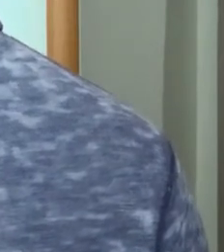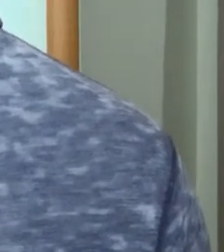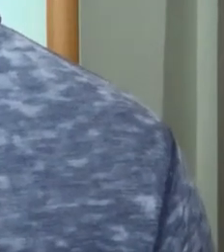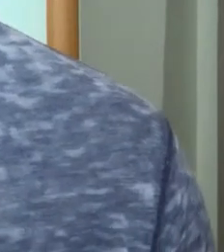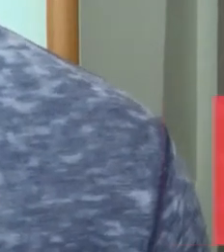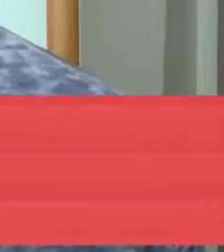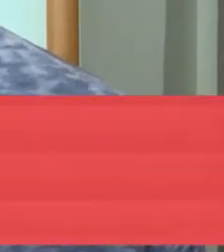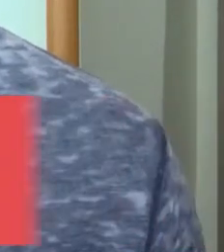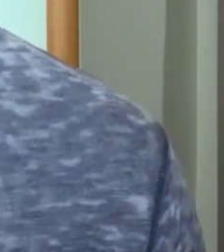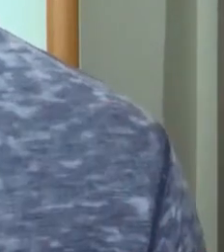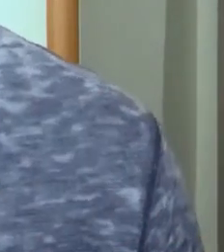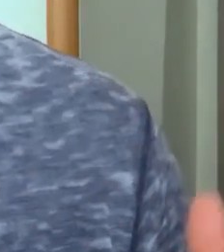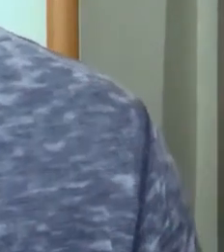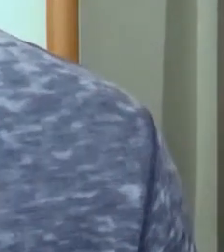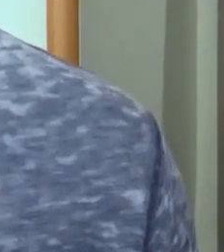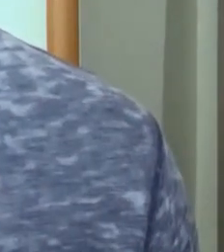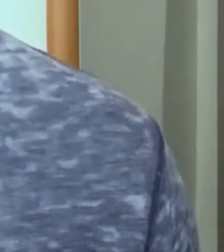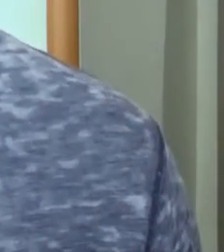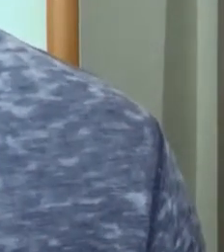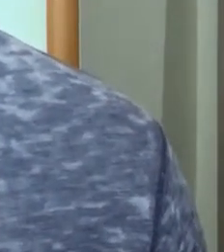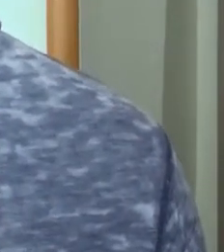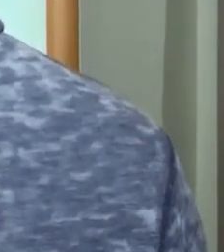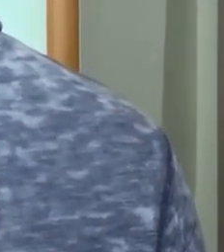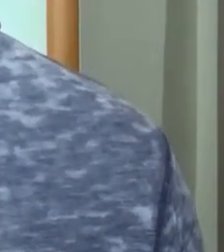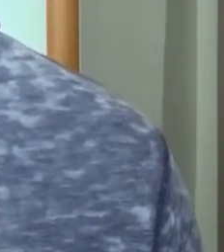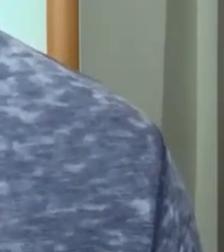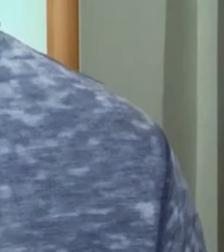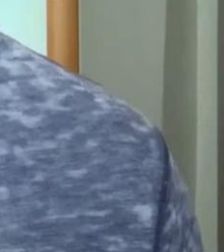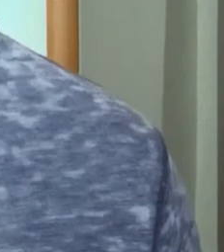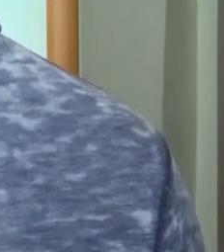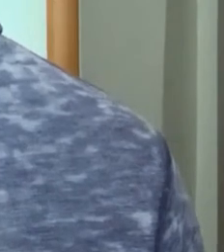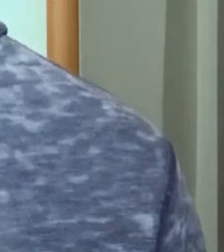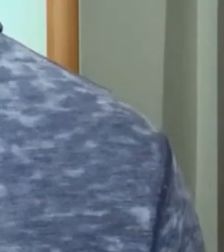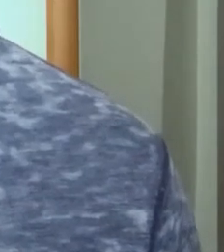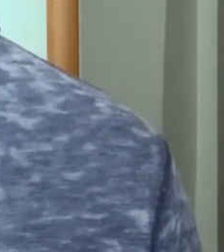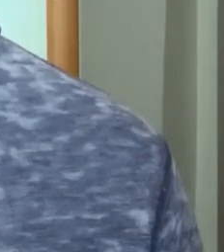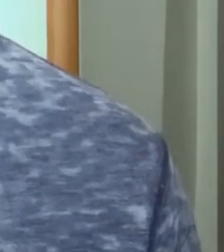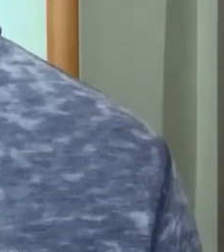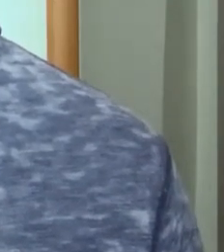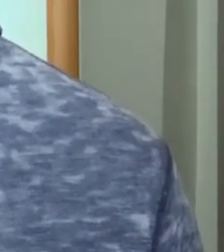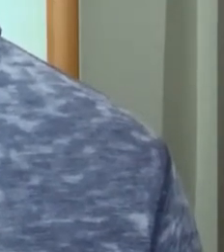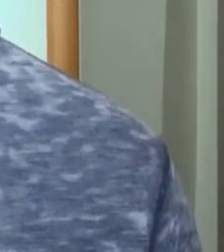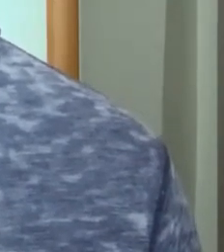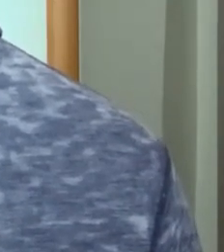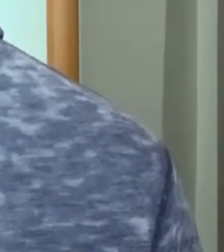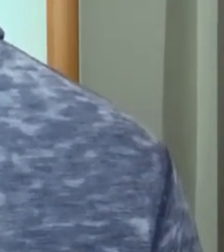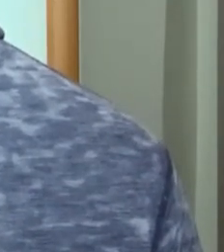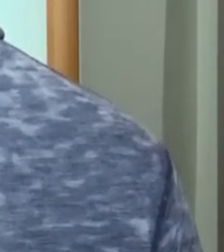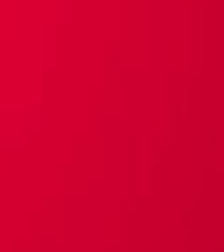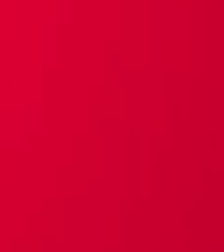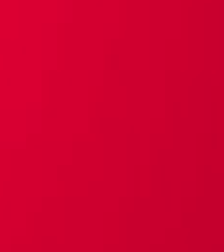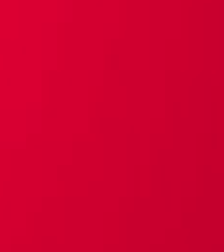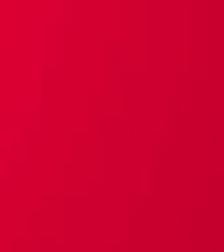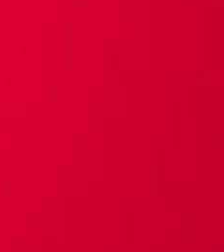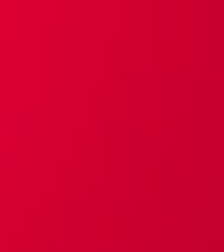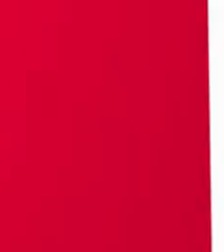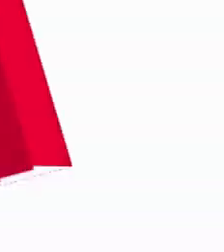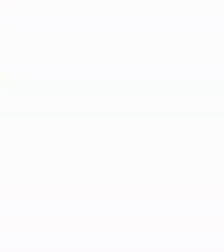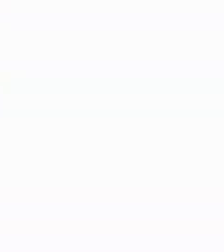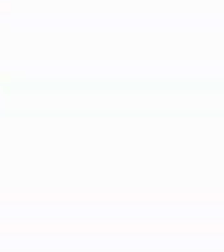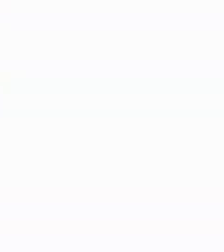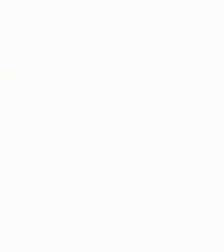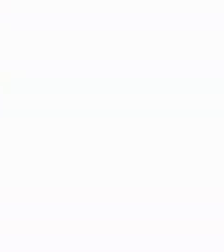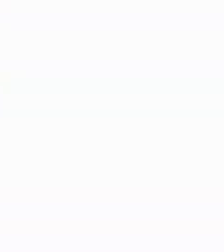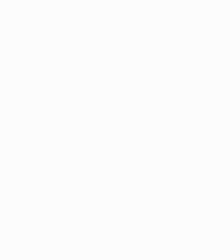vacunas. Cuídate y cuida a quienes amas. Juntos venceremos al COVID-19.